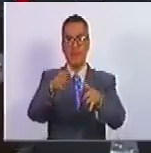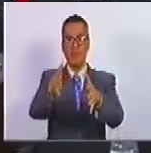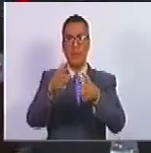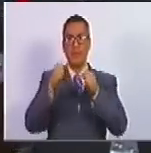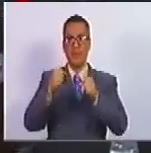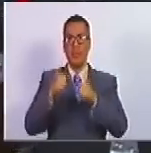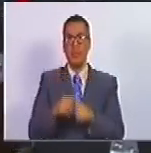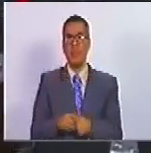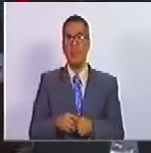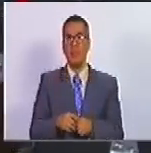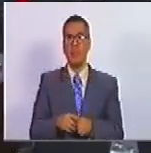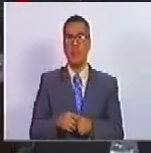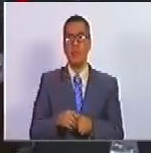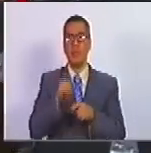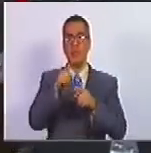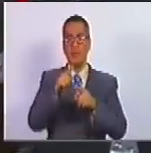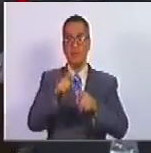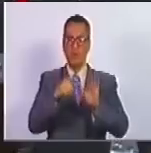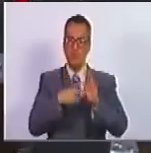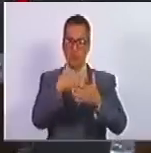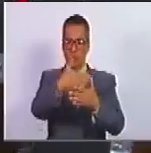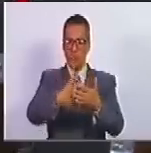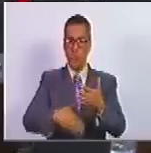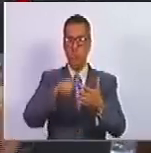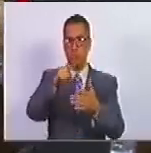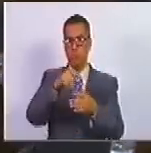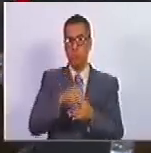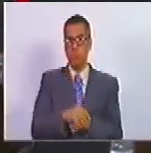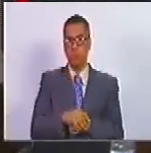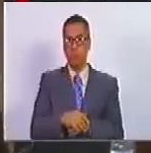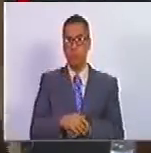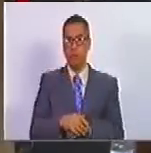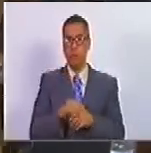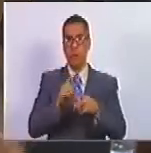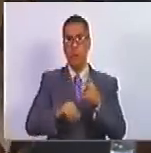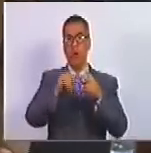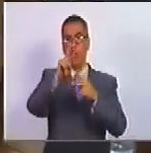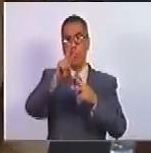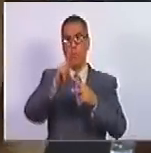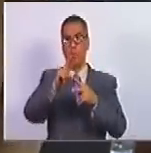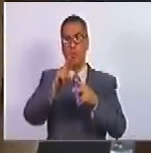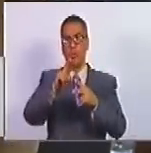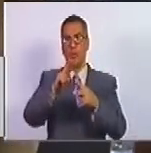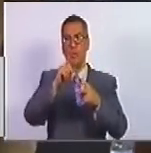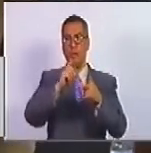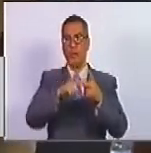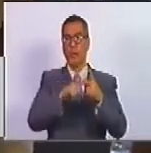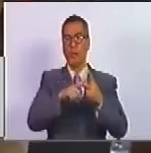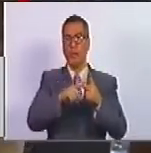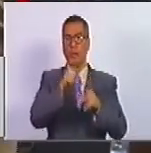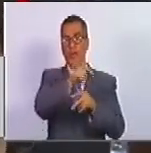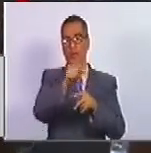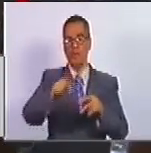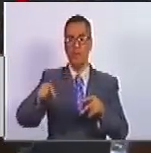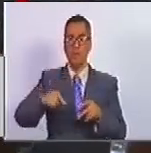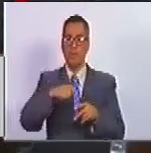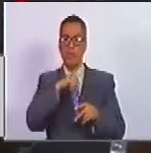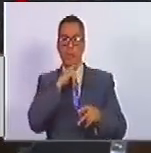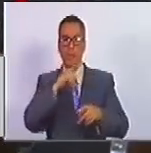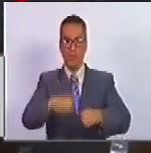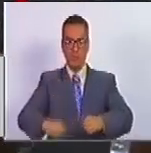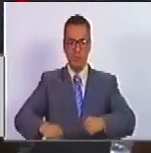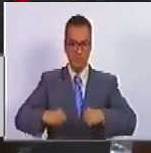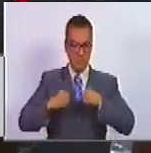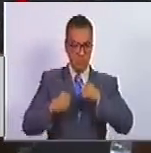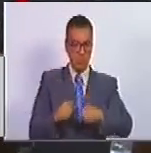victoria, dando un reporte de 2 bajas de parte pues de los patriotas